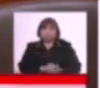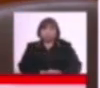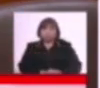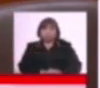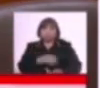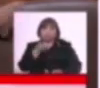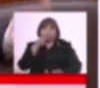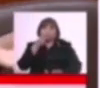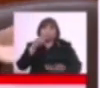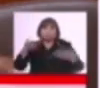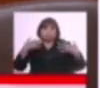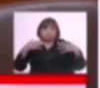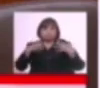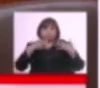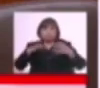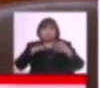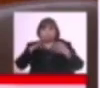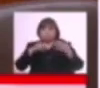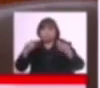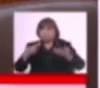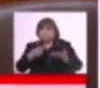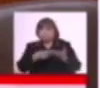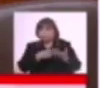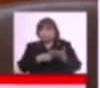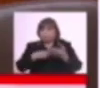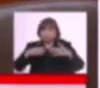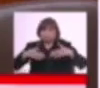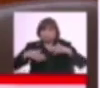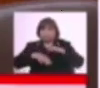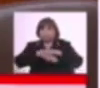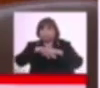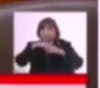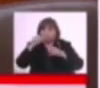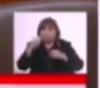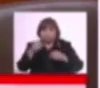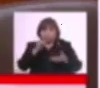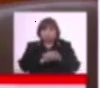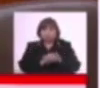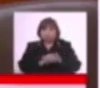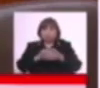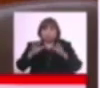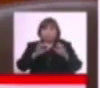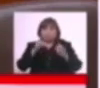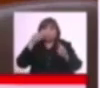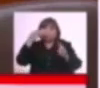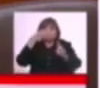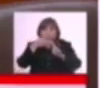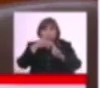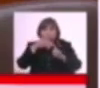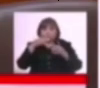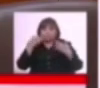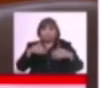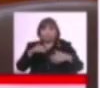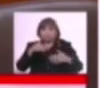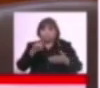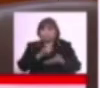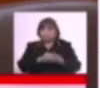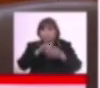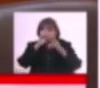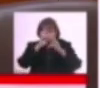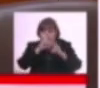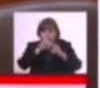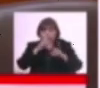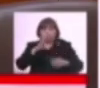de inhabilitación? Por supuesto mínimo. Que sí. Se necesitaba ese precedente en el Parlamento, pero desgraciadamente esto